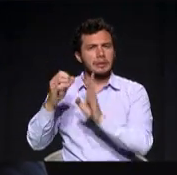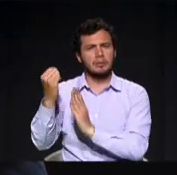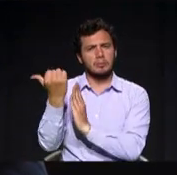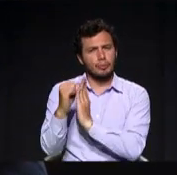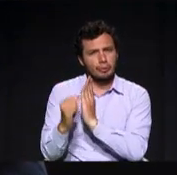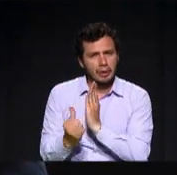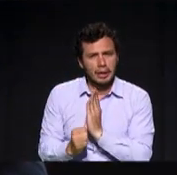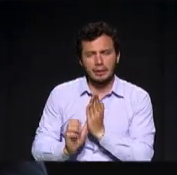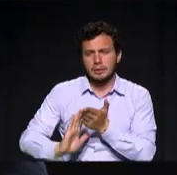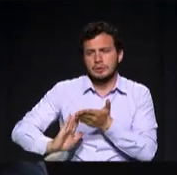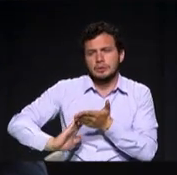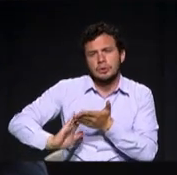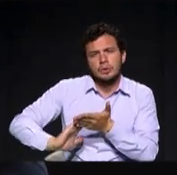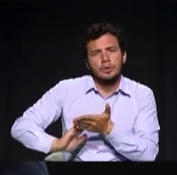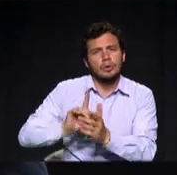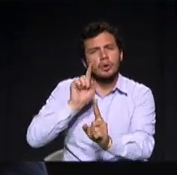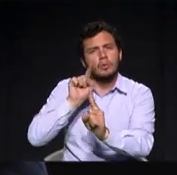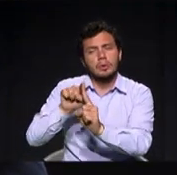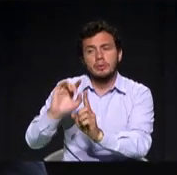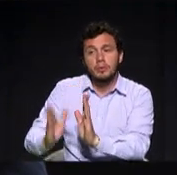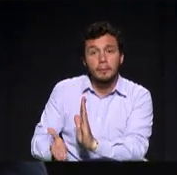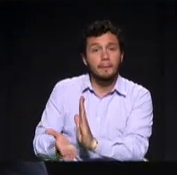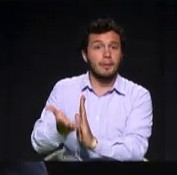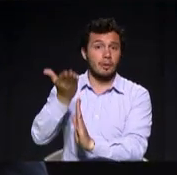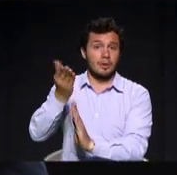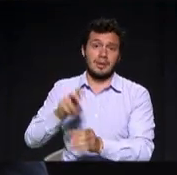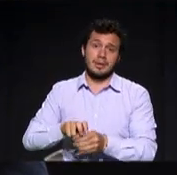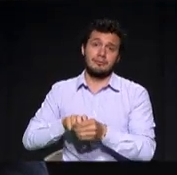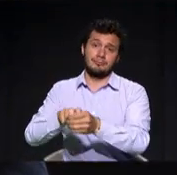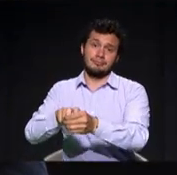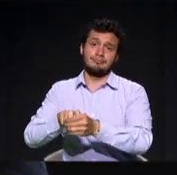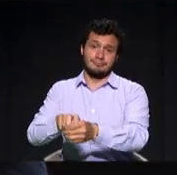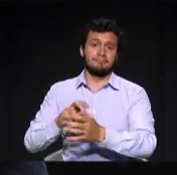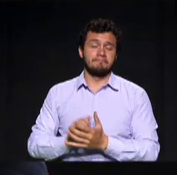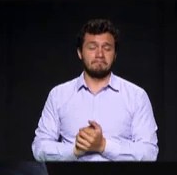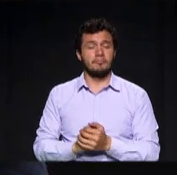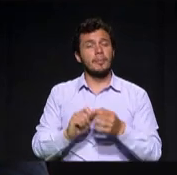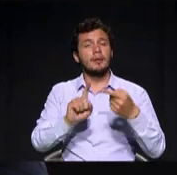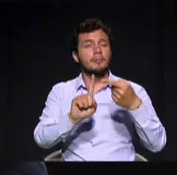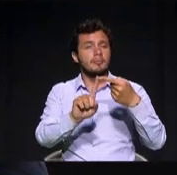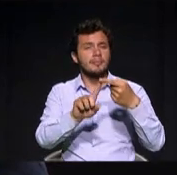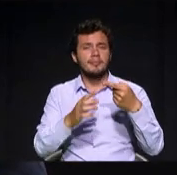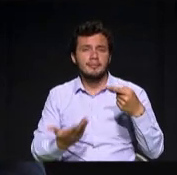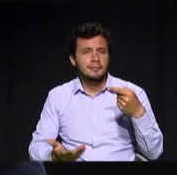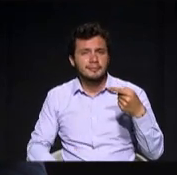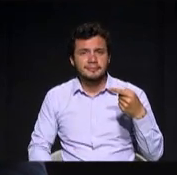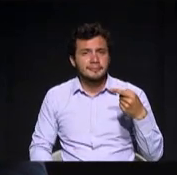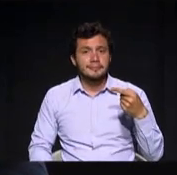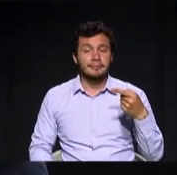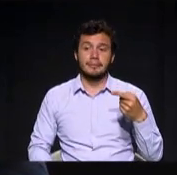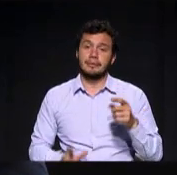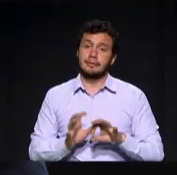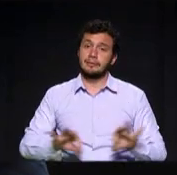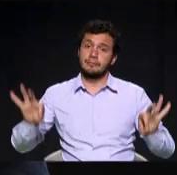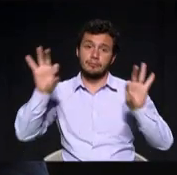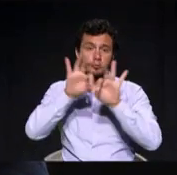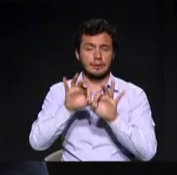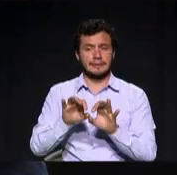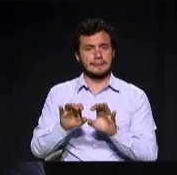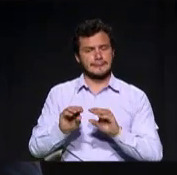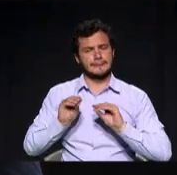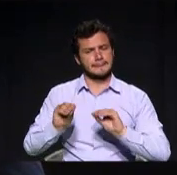requieren para mejorar mejorar la movilidad en primer lugar hay que realmente llevar adelante una cultura de la movilidad